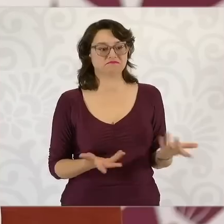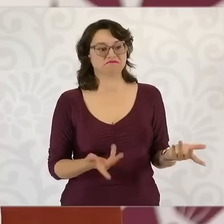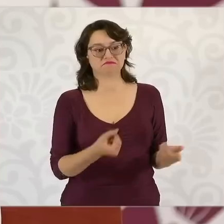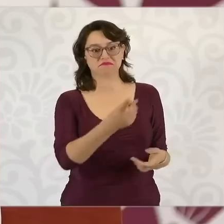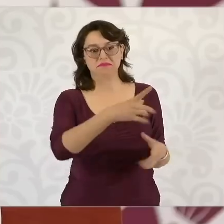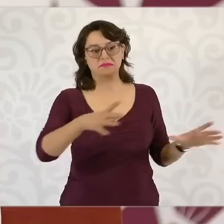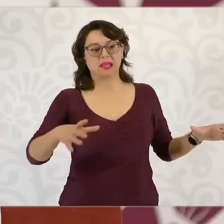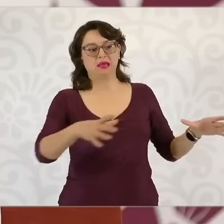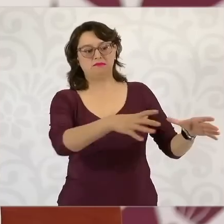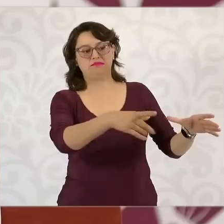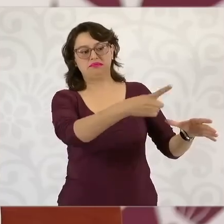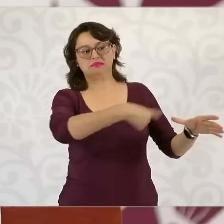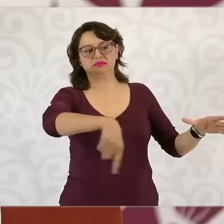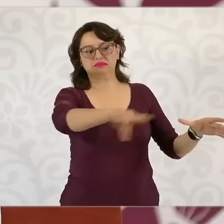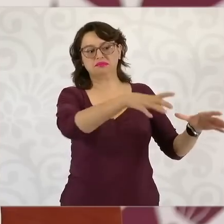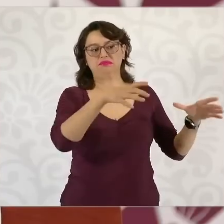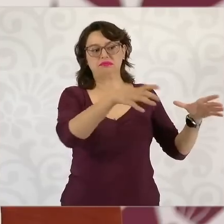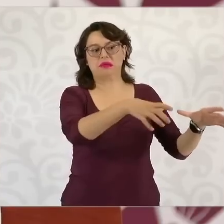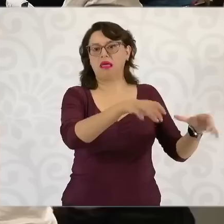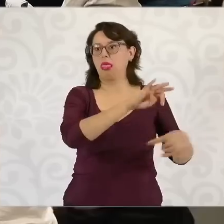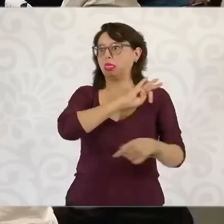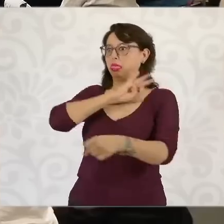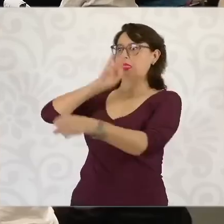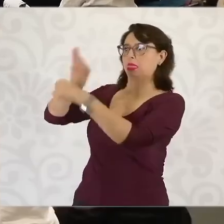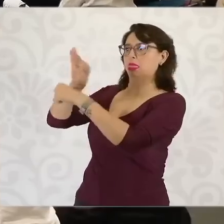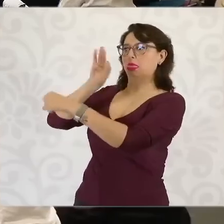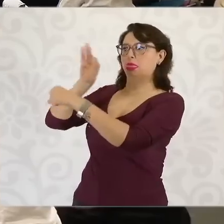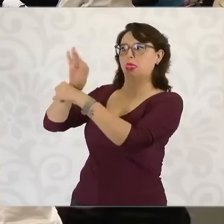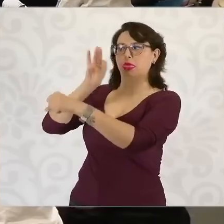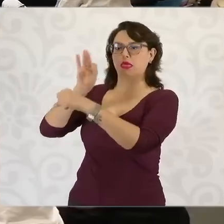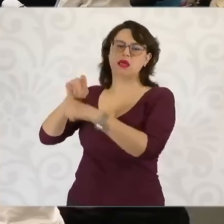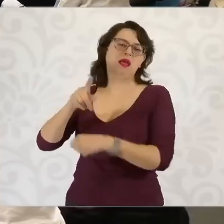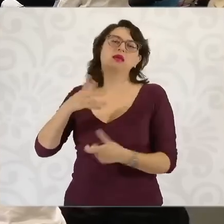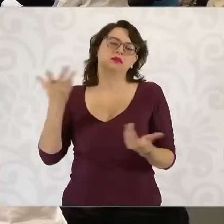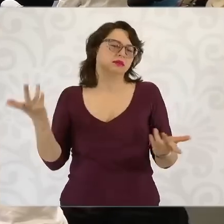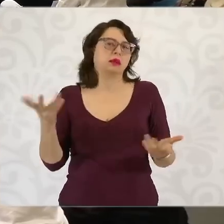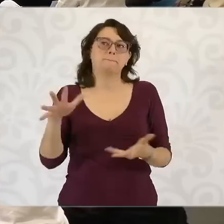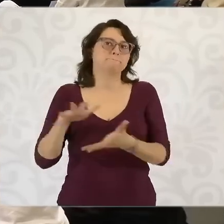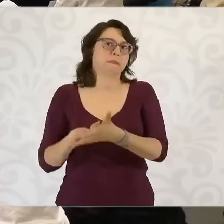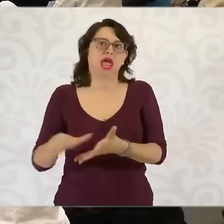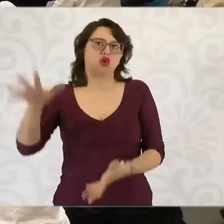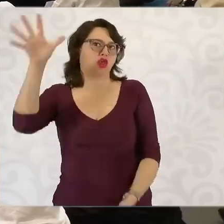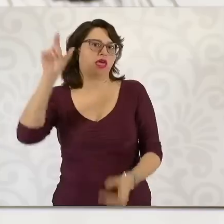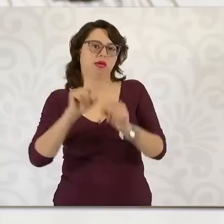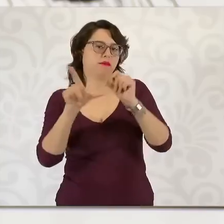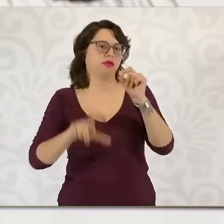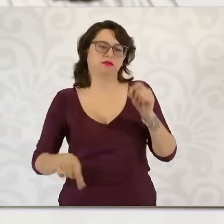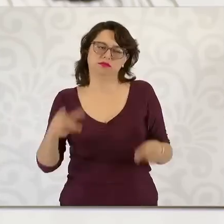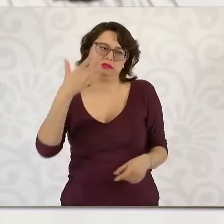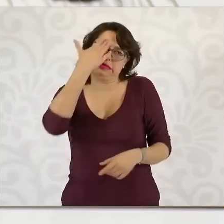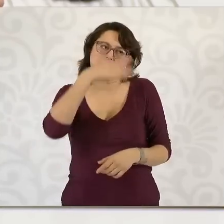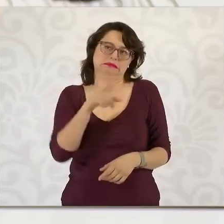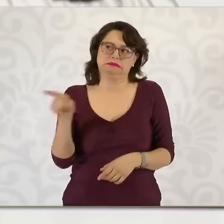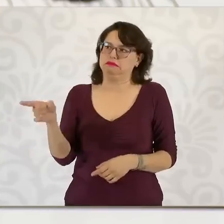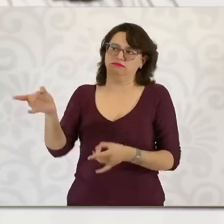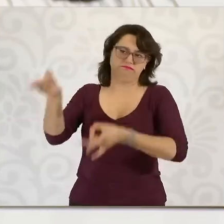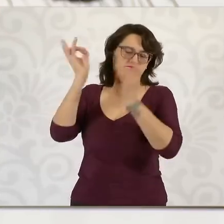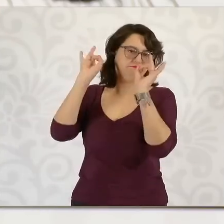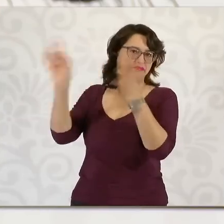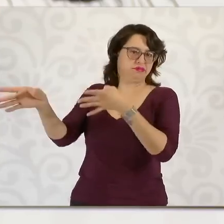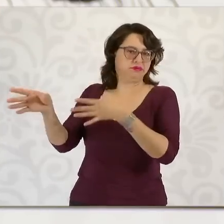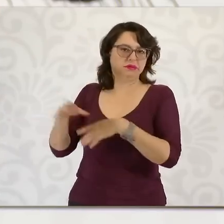a la cantidad de personas que piensan lo contrario, que es la gran mayoría, que es mucho mayor. Es una